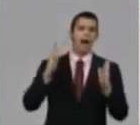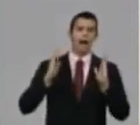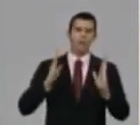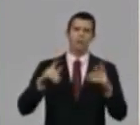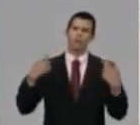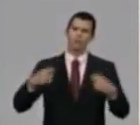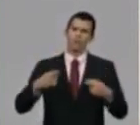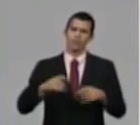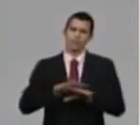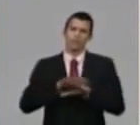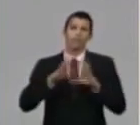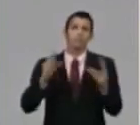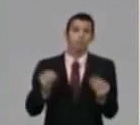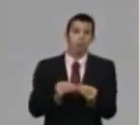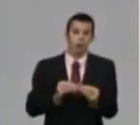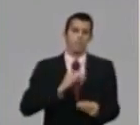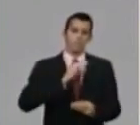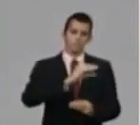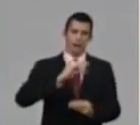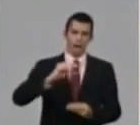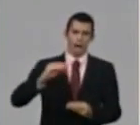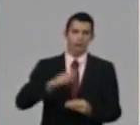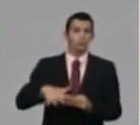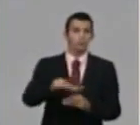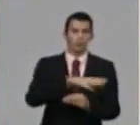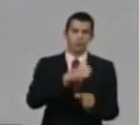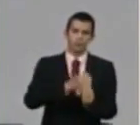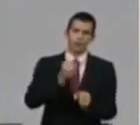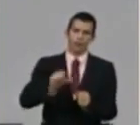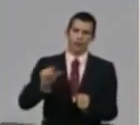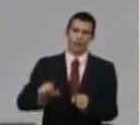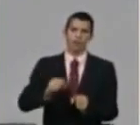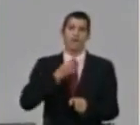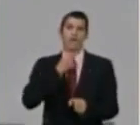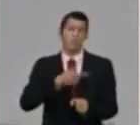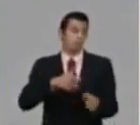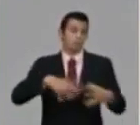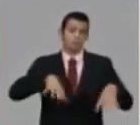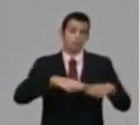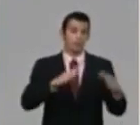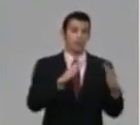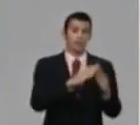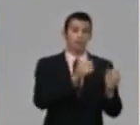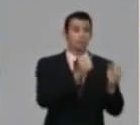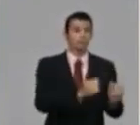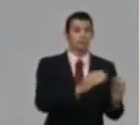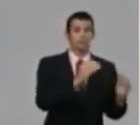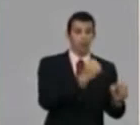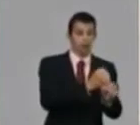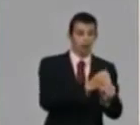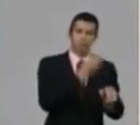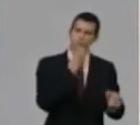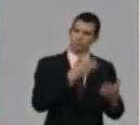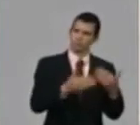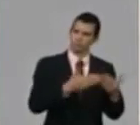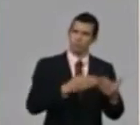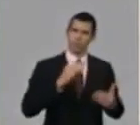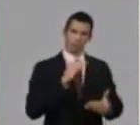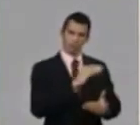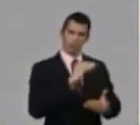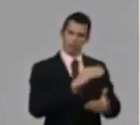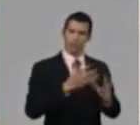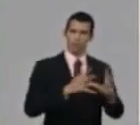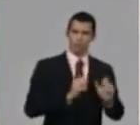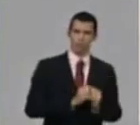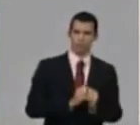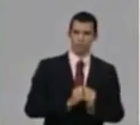los financiamientos, es decir, los pagos a esos trabajadores que tengan algún estado de interrupción u otros casos que tienen estas protecciones, los que son vulnerables por la edad